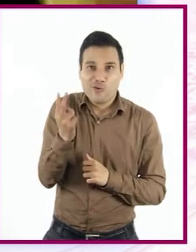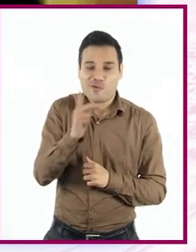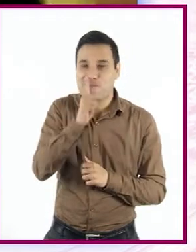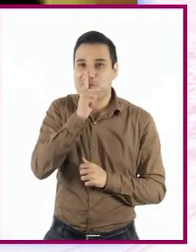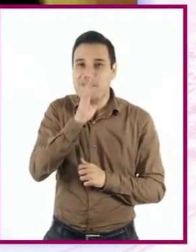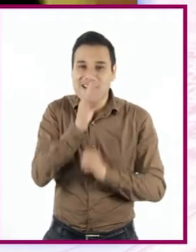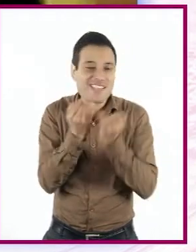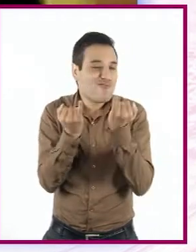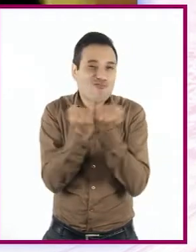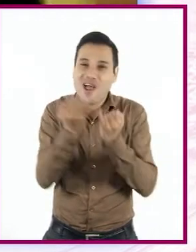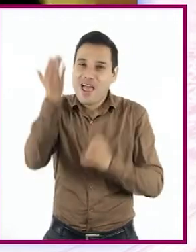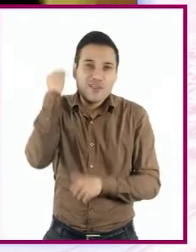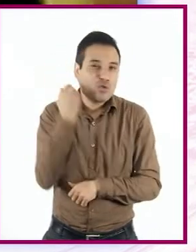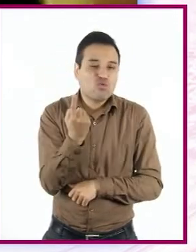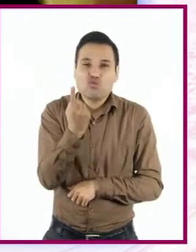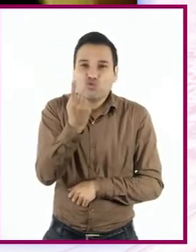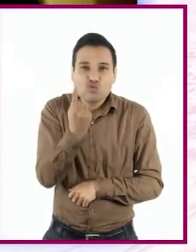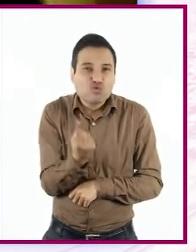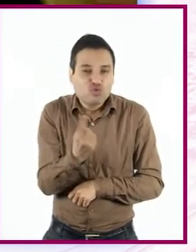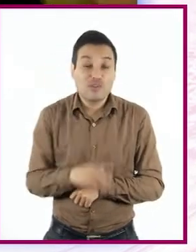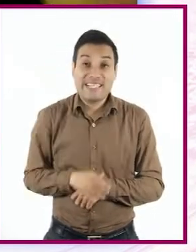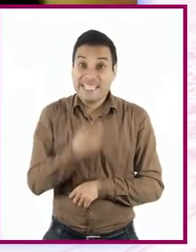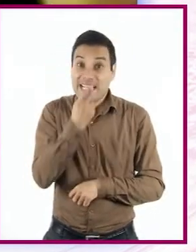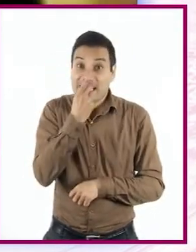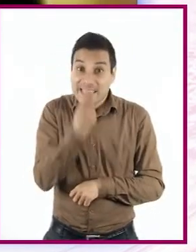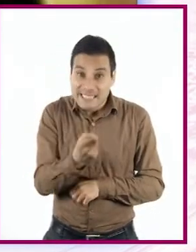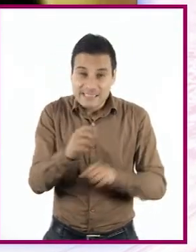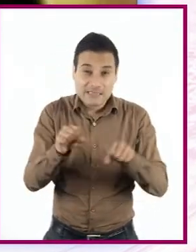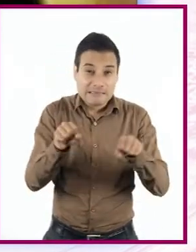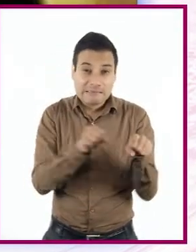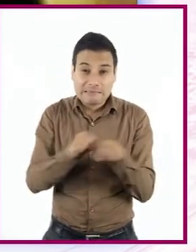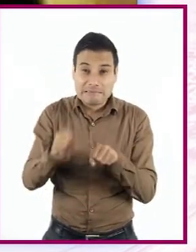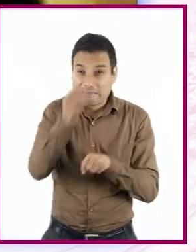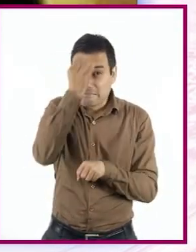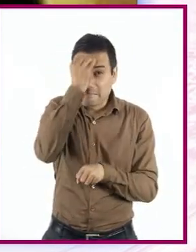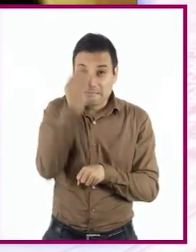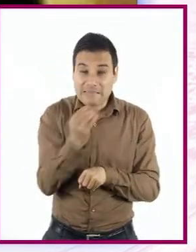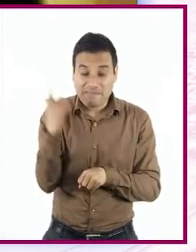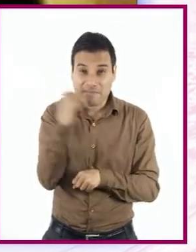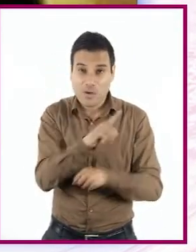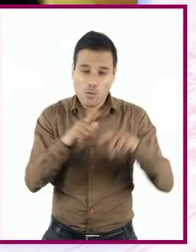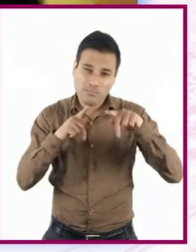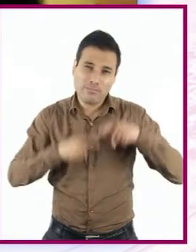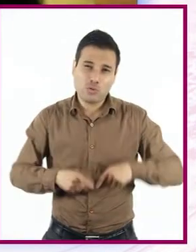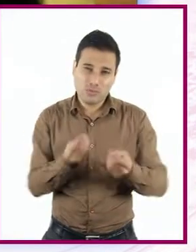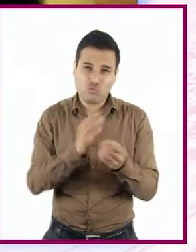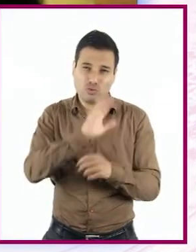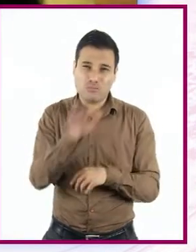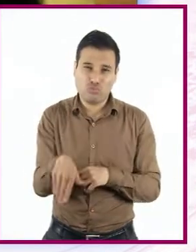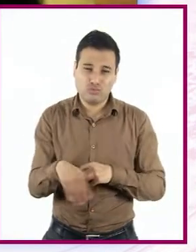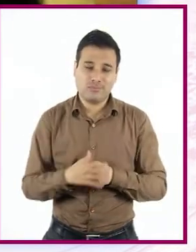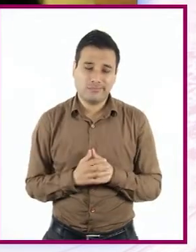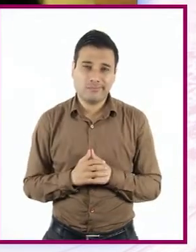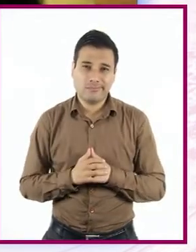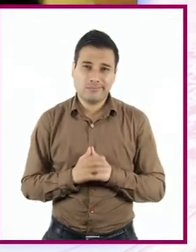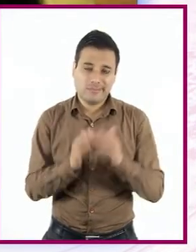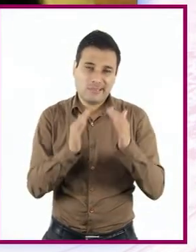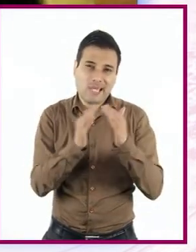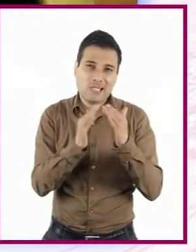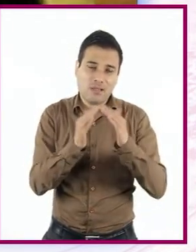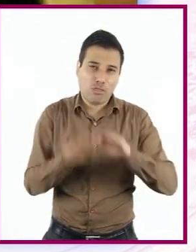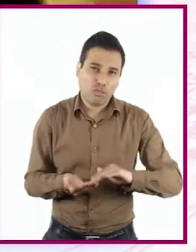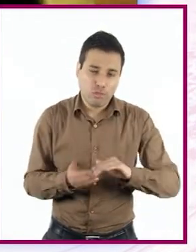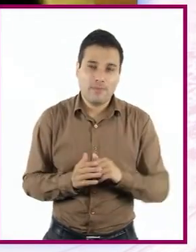similar cuando estaban chicos y dicen que fue un temblor muy feo donde mucha gente murió y perdieron su hogar. Mi mamá